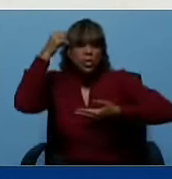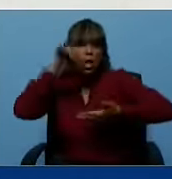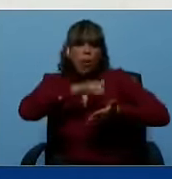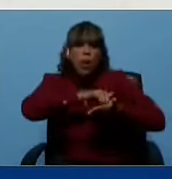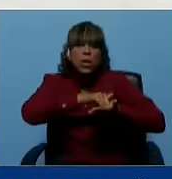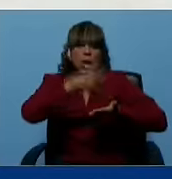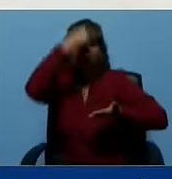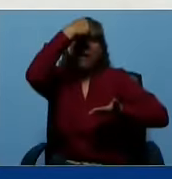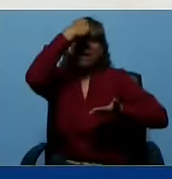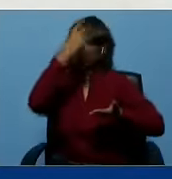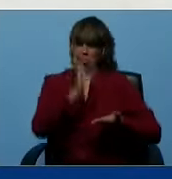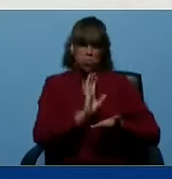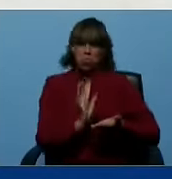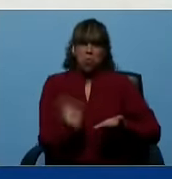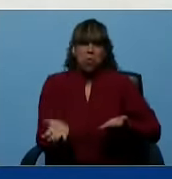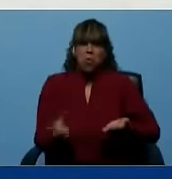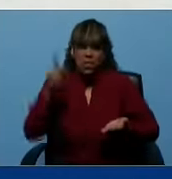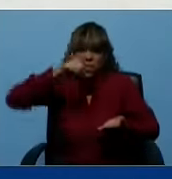en el cerebro.